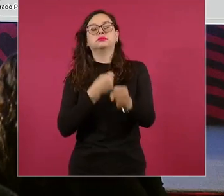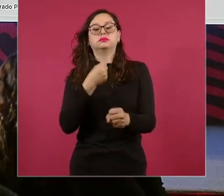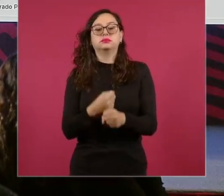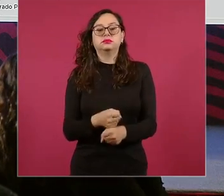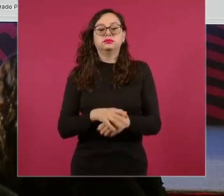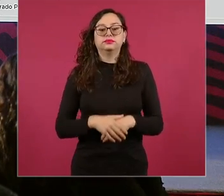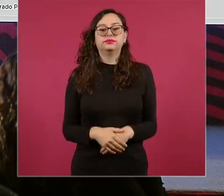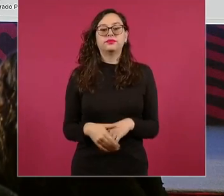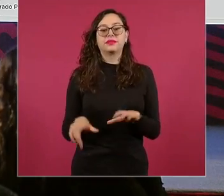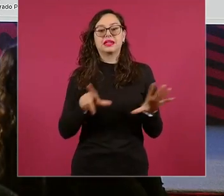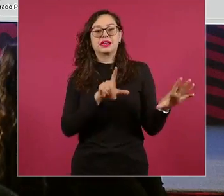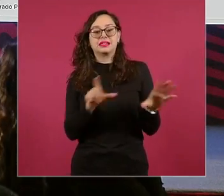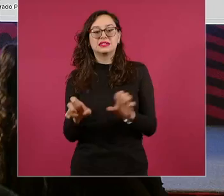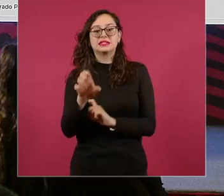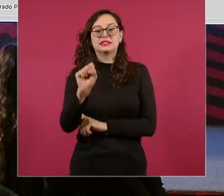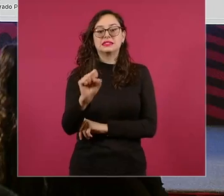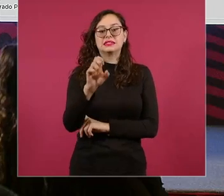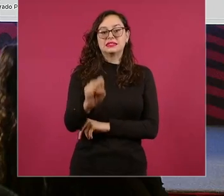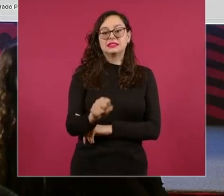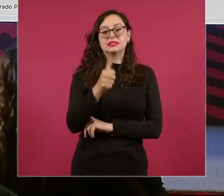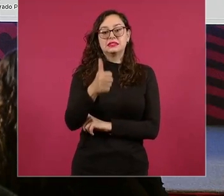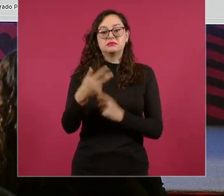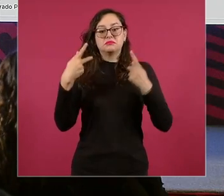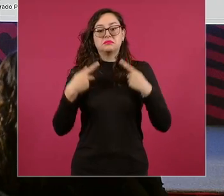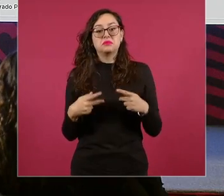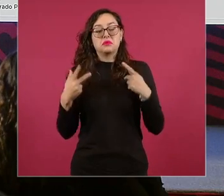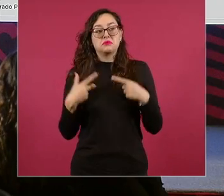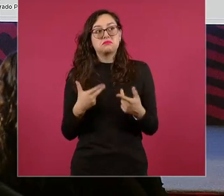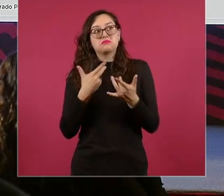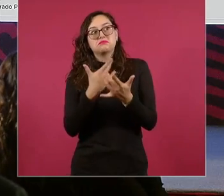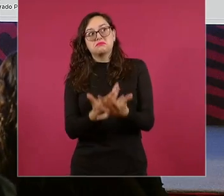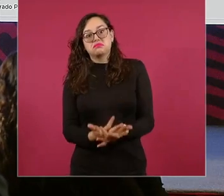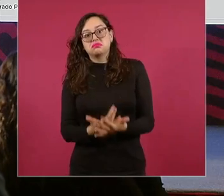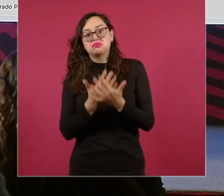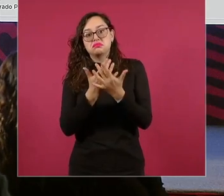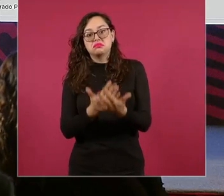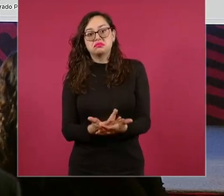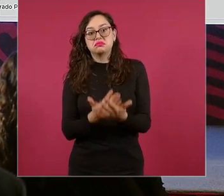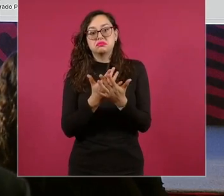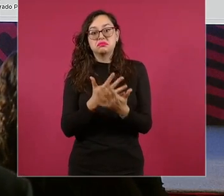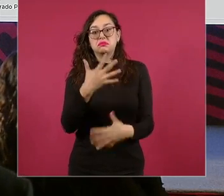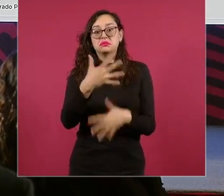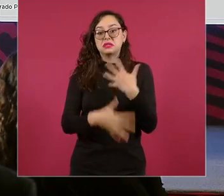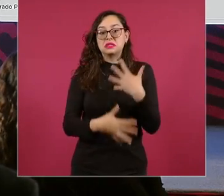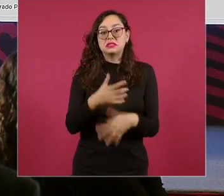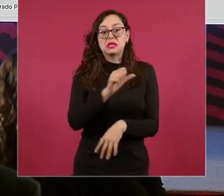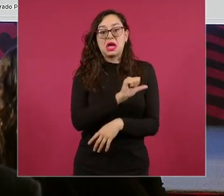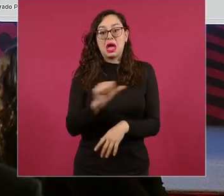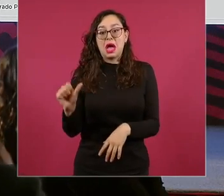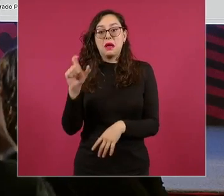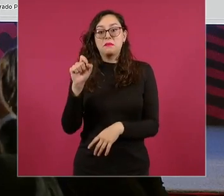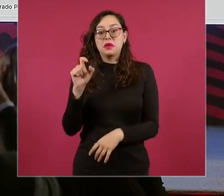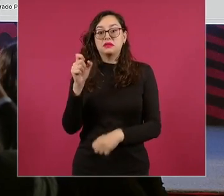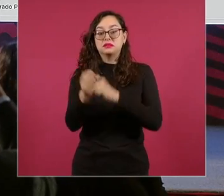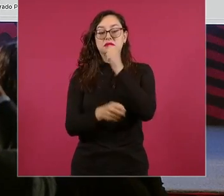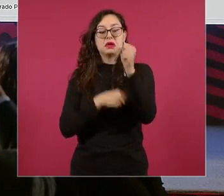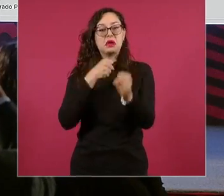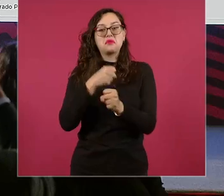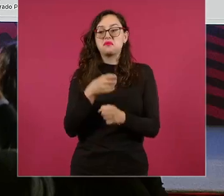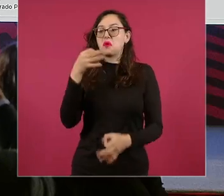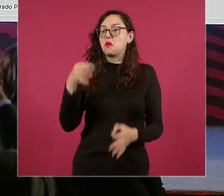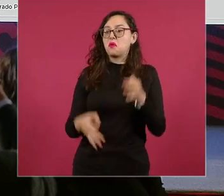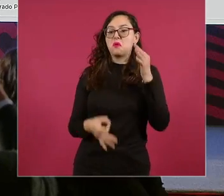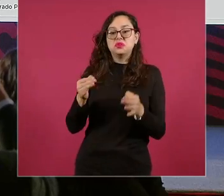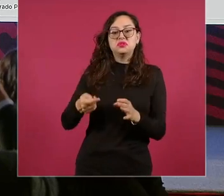767 personas tienen en la cárcel 15 a 20 años sin haber sido